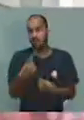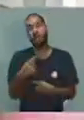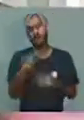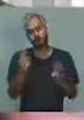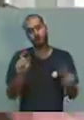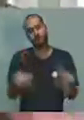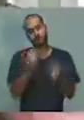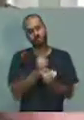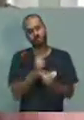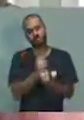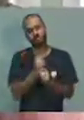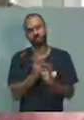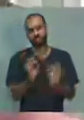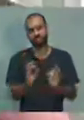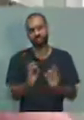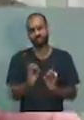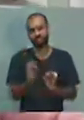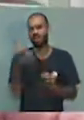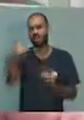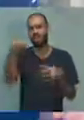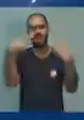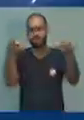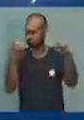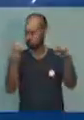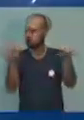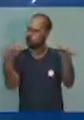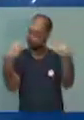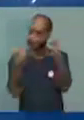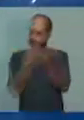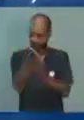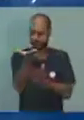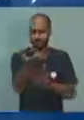certero. Sigue con nosotros en Jóvenes por la Vida.